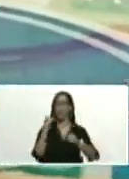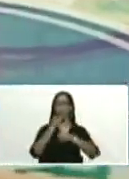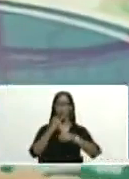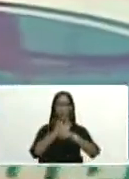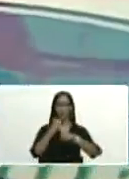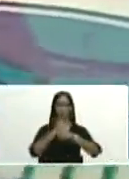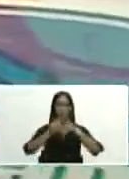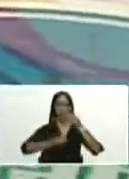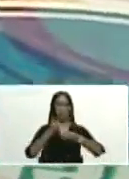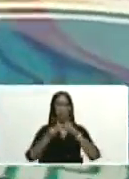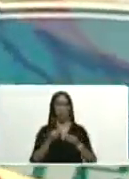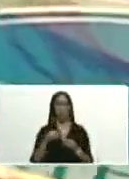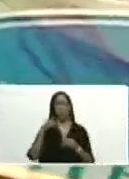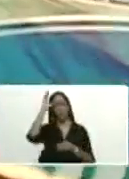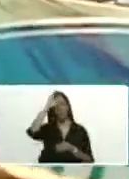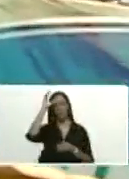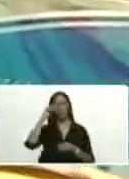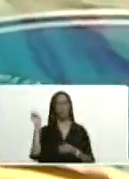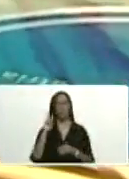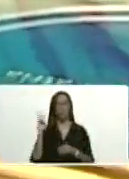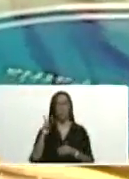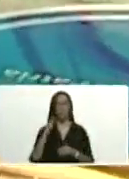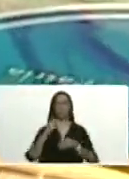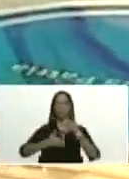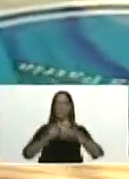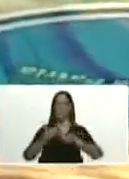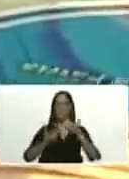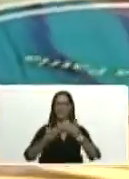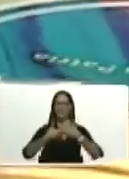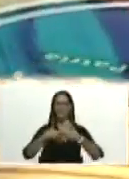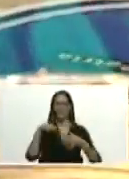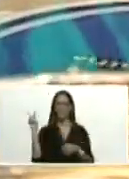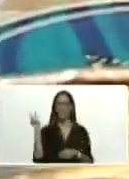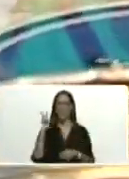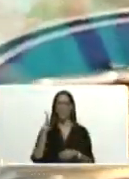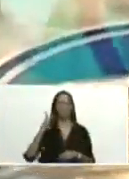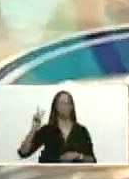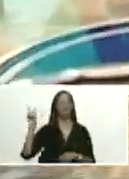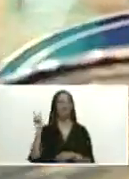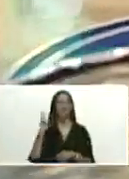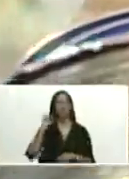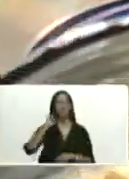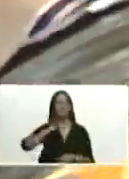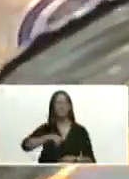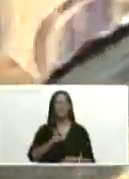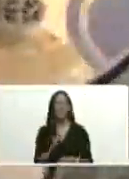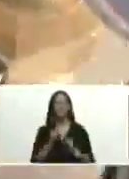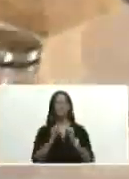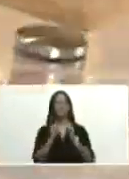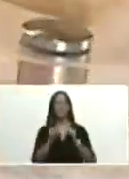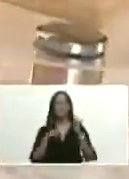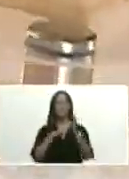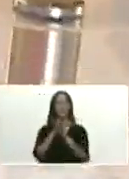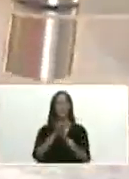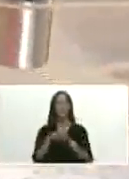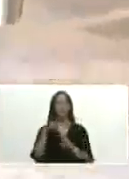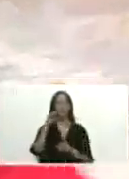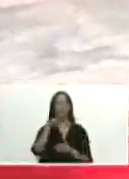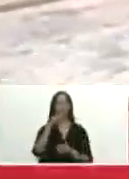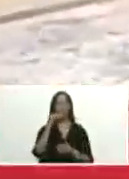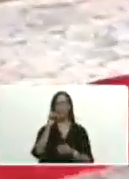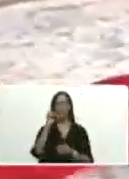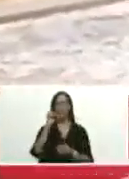conocimiento venezolano Eso es correcto proceso Industrial venezolano Así es Venezuela sí se puede seguimos adelante Aquí con sidorro